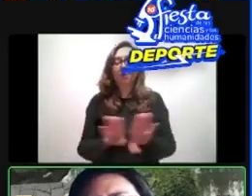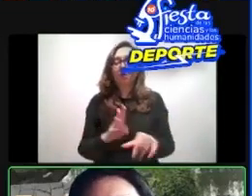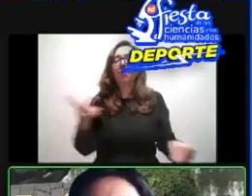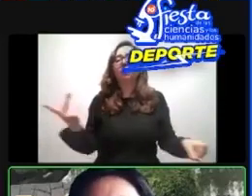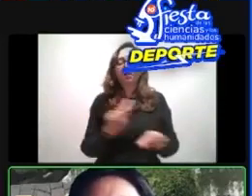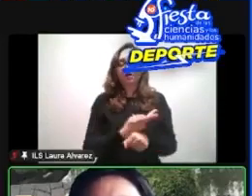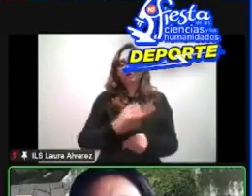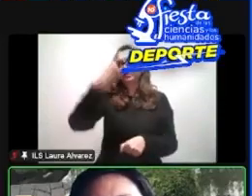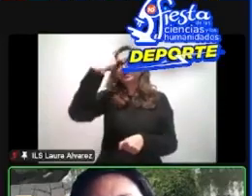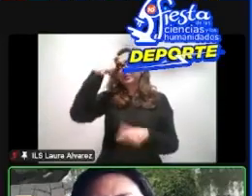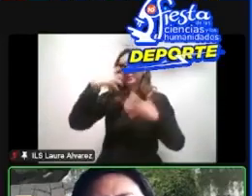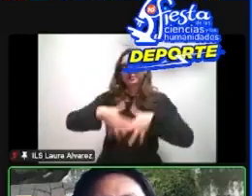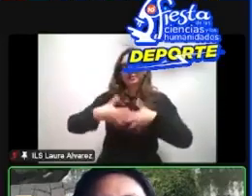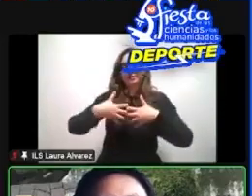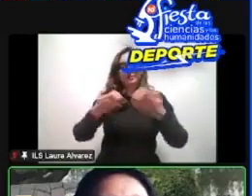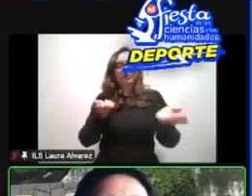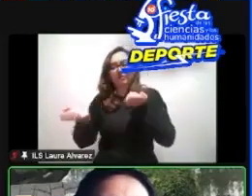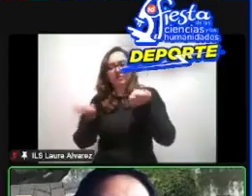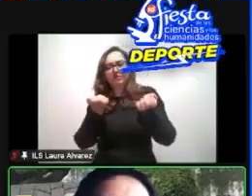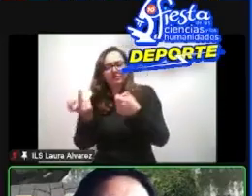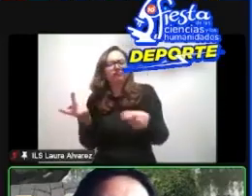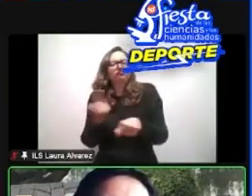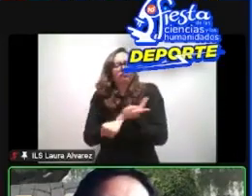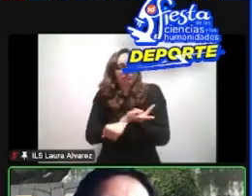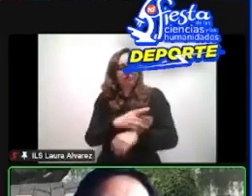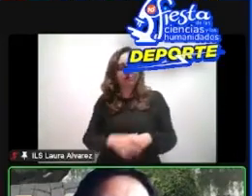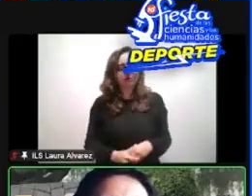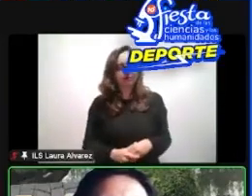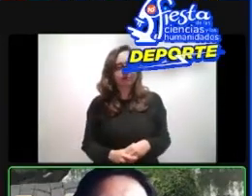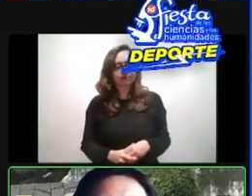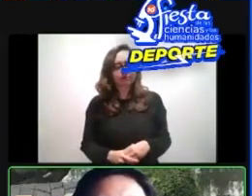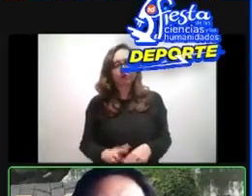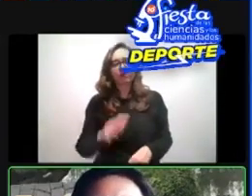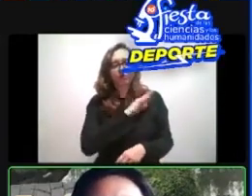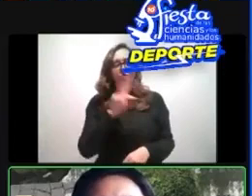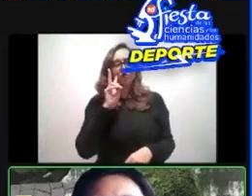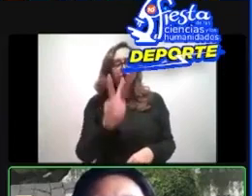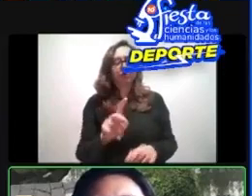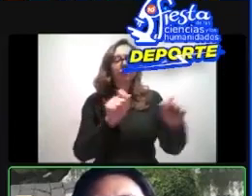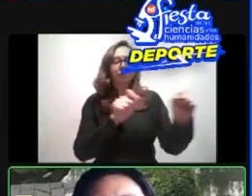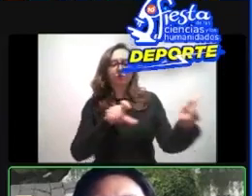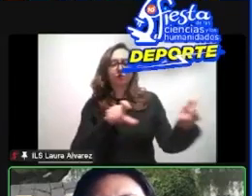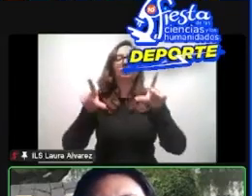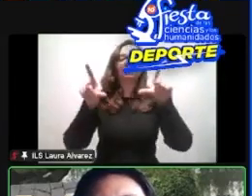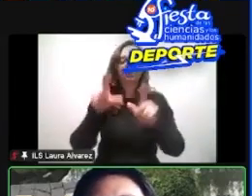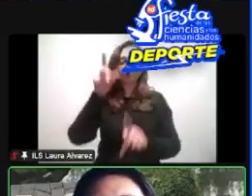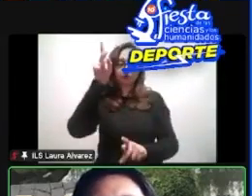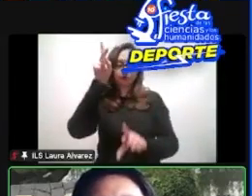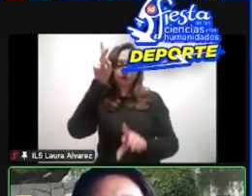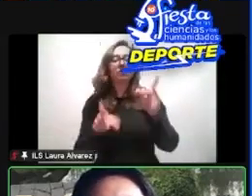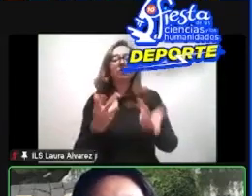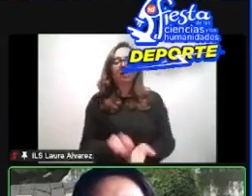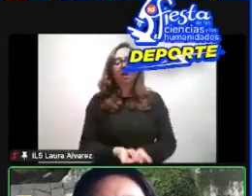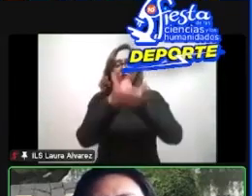cuando hacemos ejercicio? Para esto, esta pequeña parte de la infografía nos va a ayudar a reducir